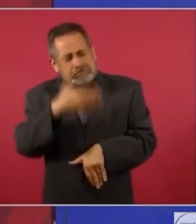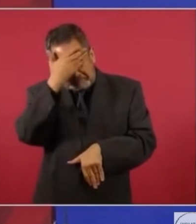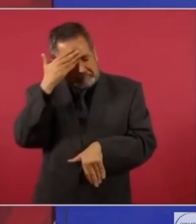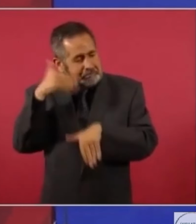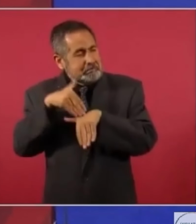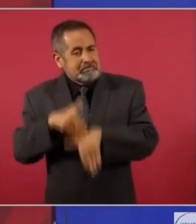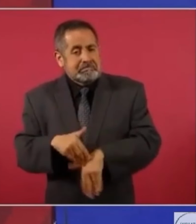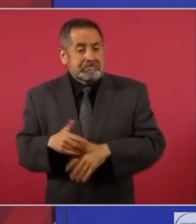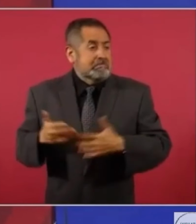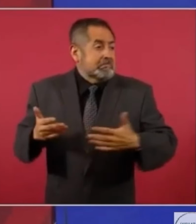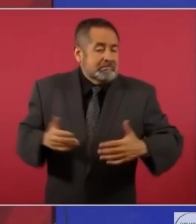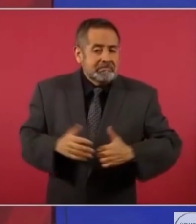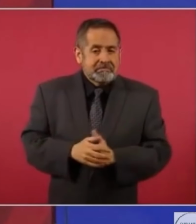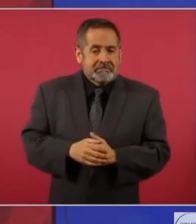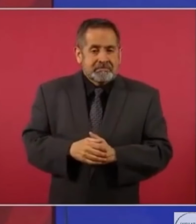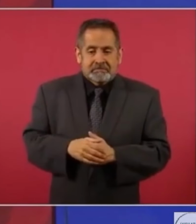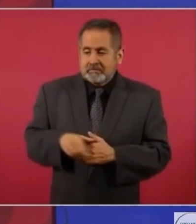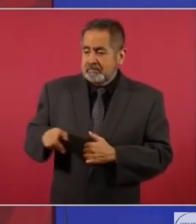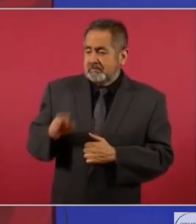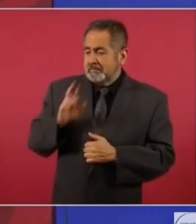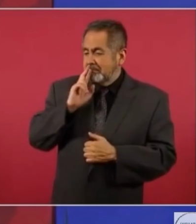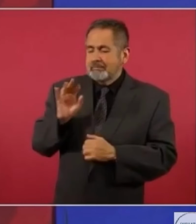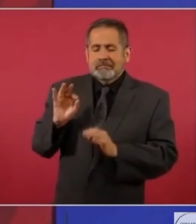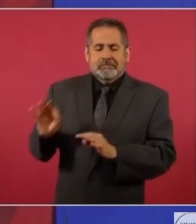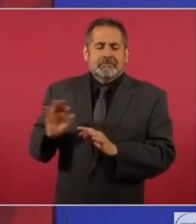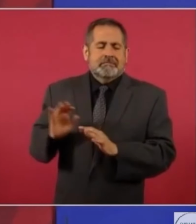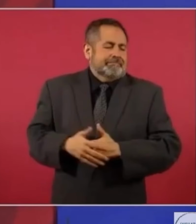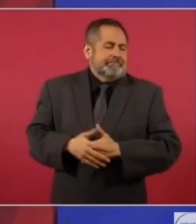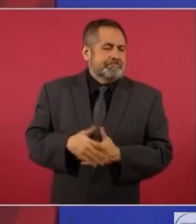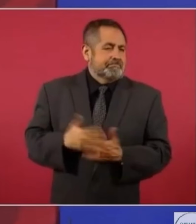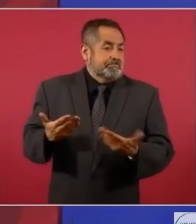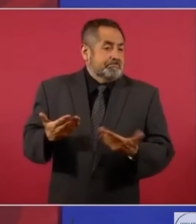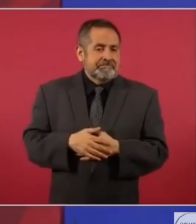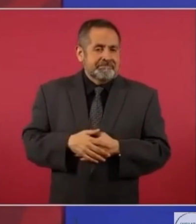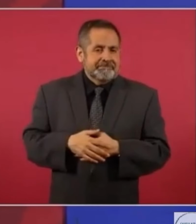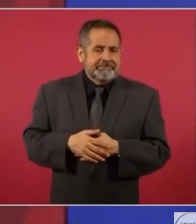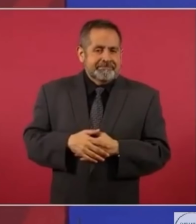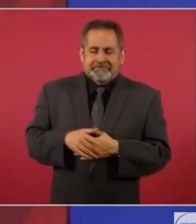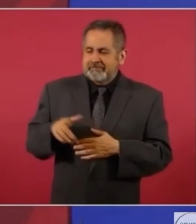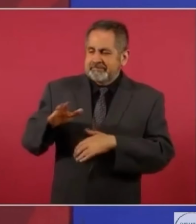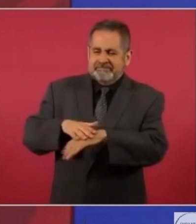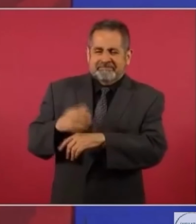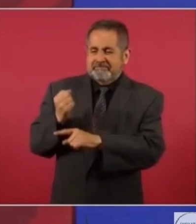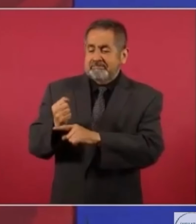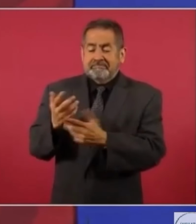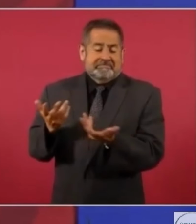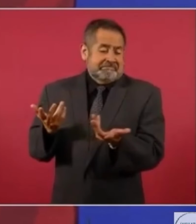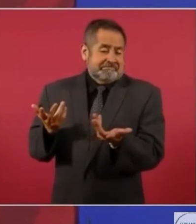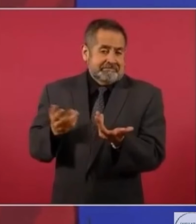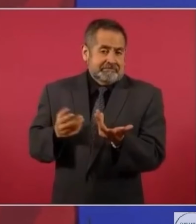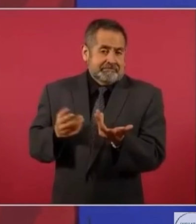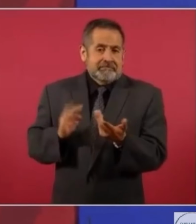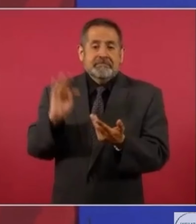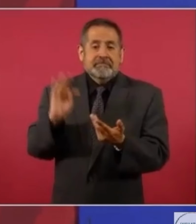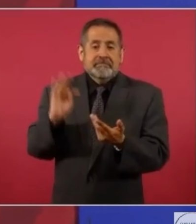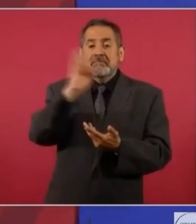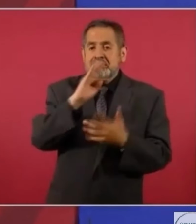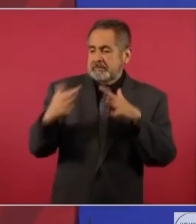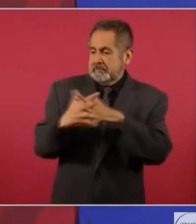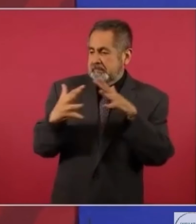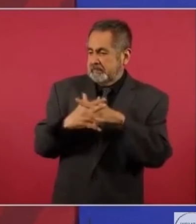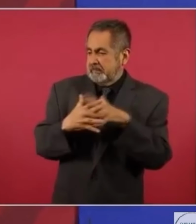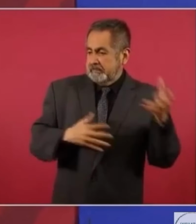y lo harán mejor y más radicalmente que lo que nosotros